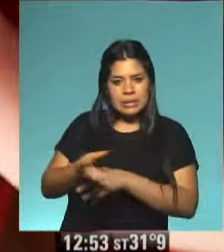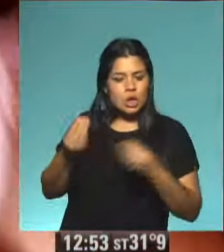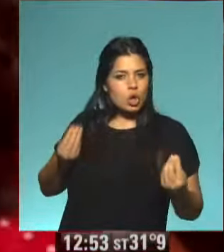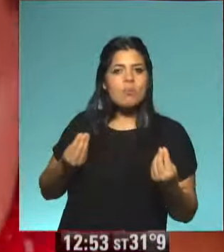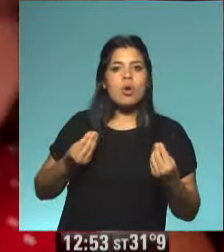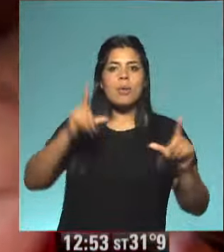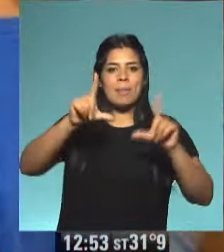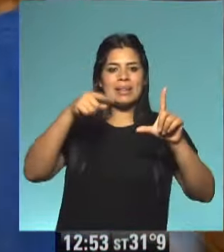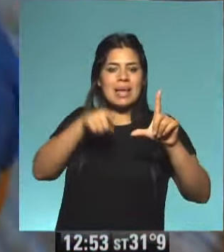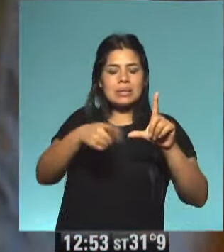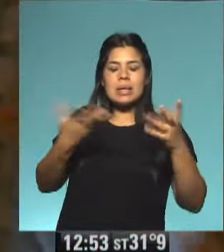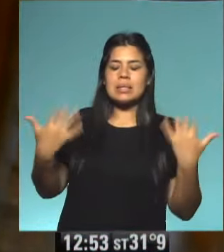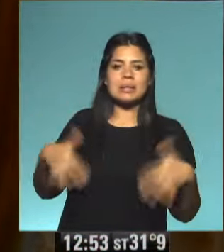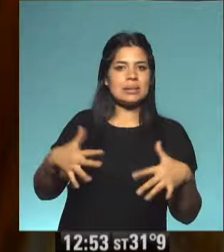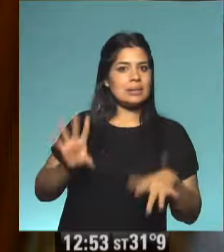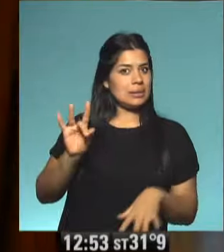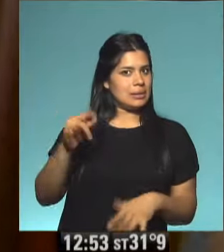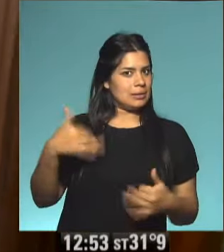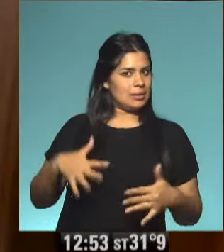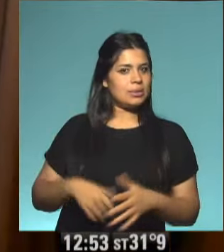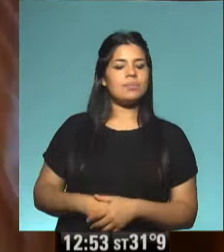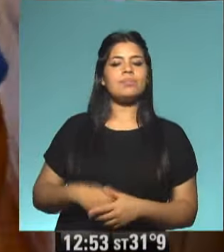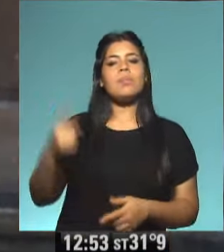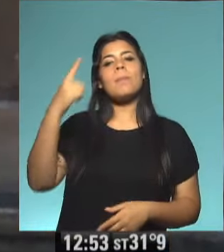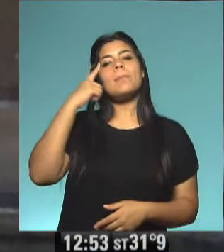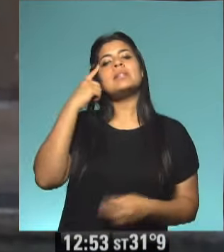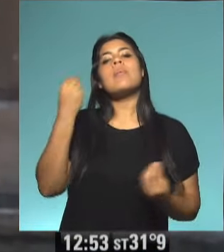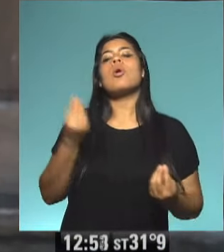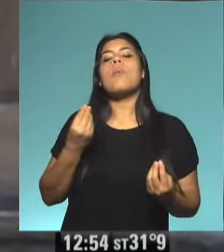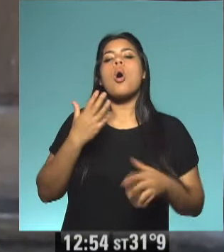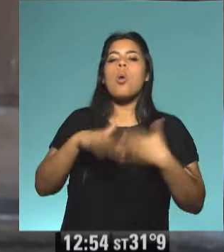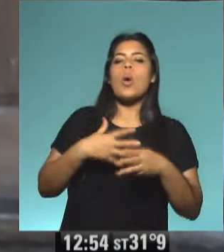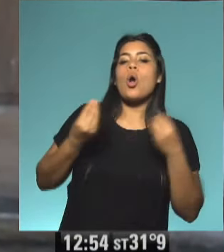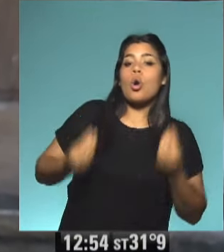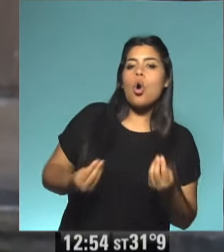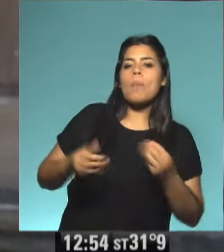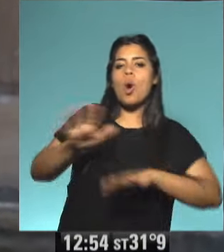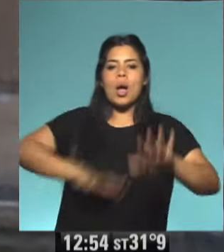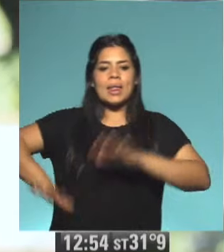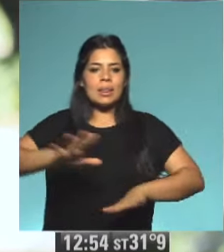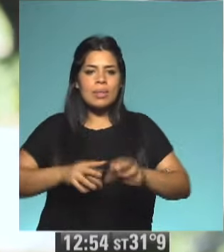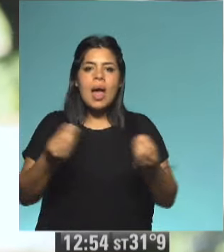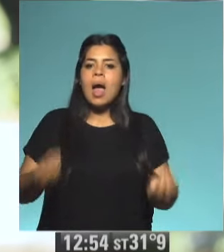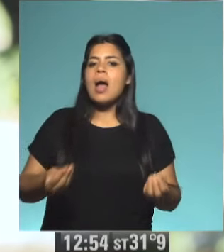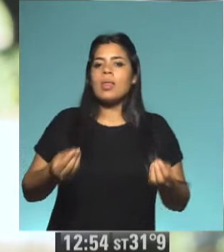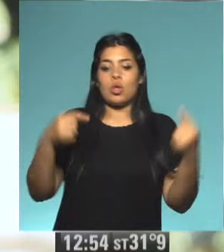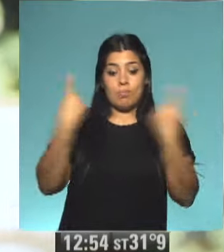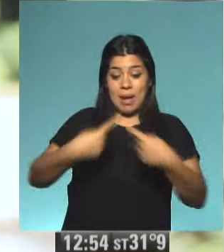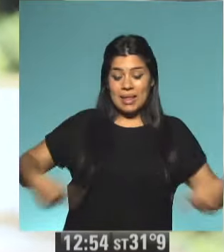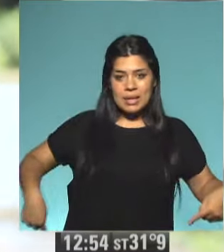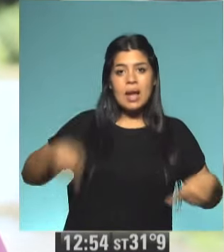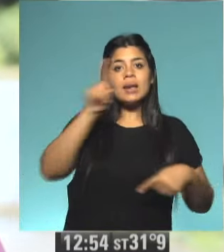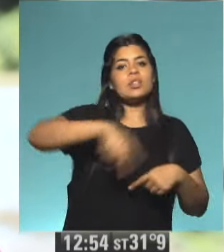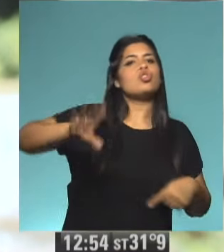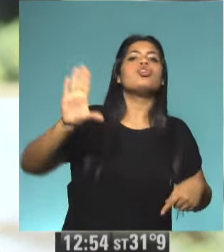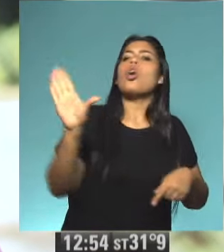un desafío. El pensar qué juegos ofrecer, qué dinámicas utilizar y que sean materiales o objetos que puedan tener